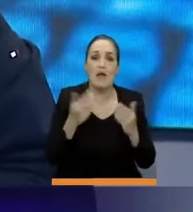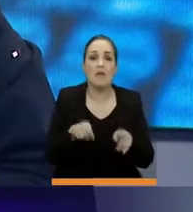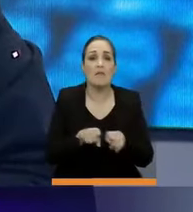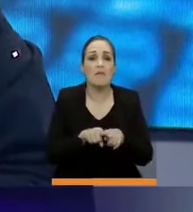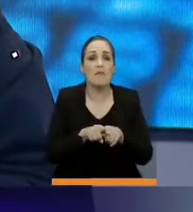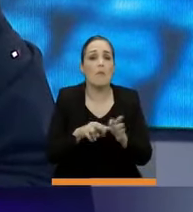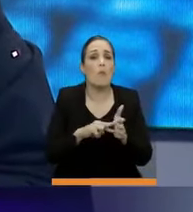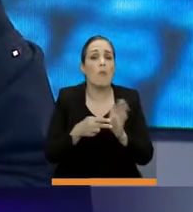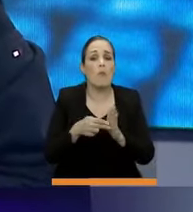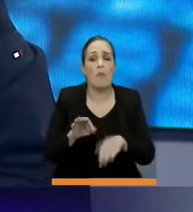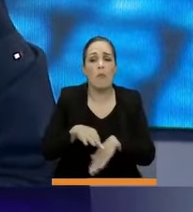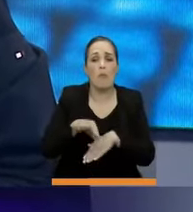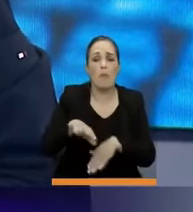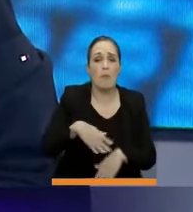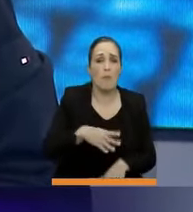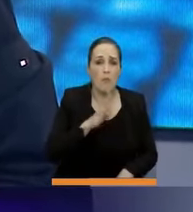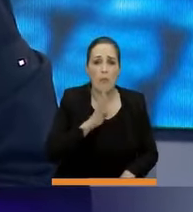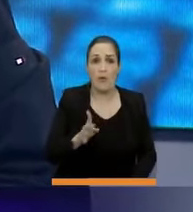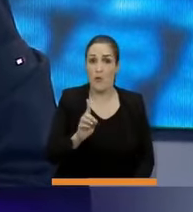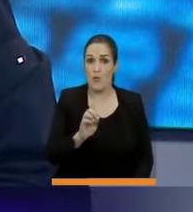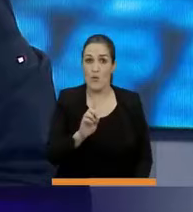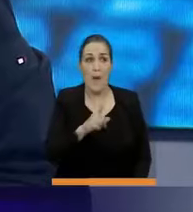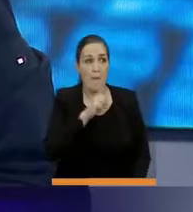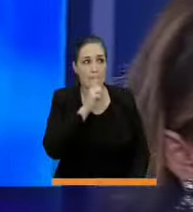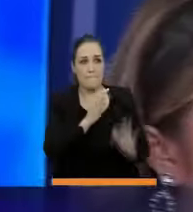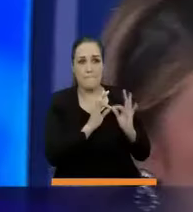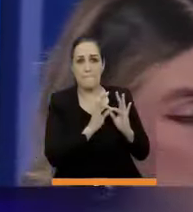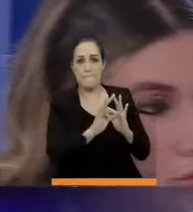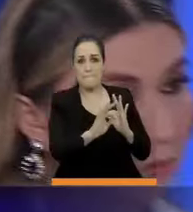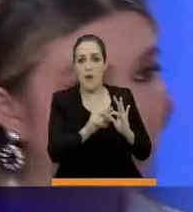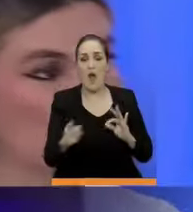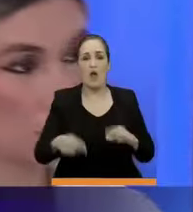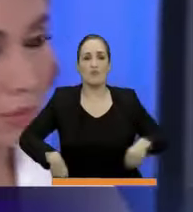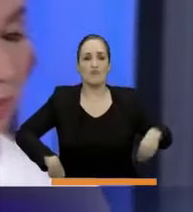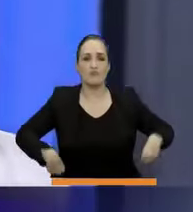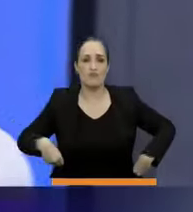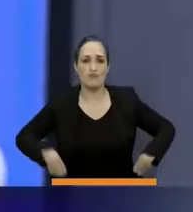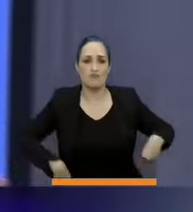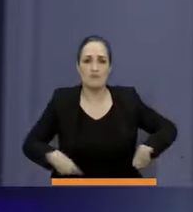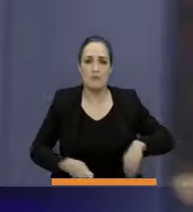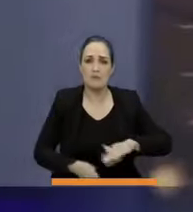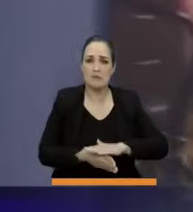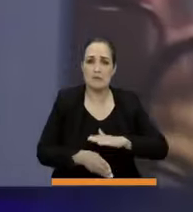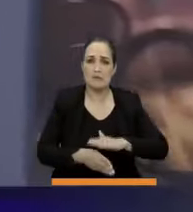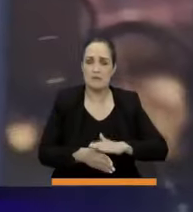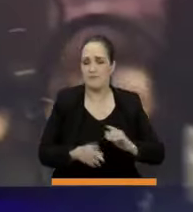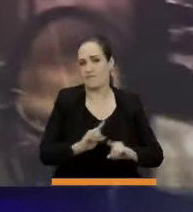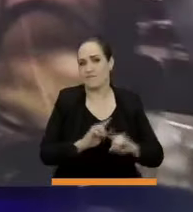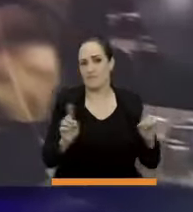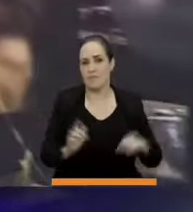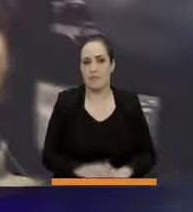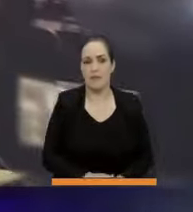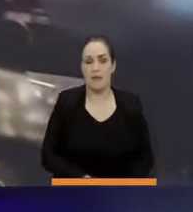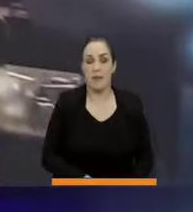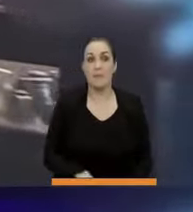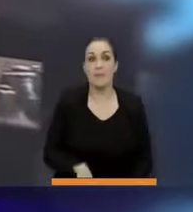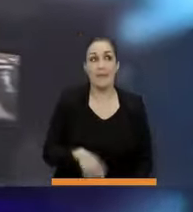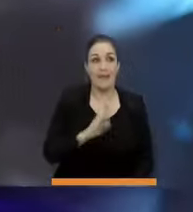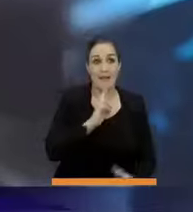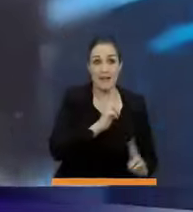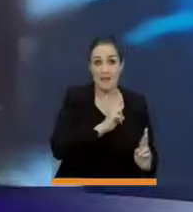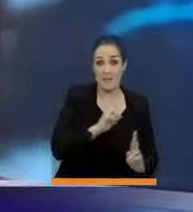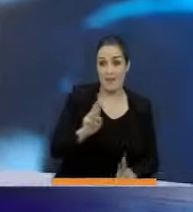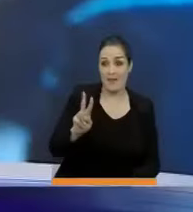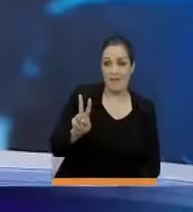cuando hay silencios como estos, que los corruptos sigan cabalgando de manera libre por todo Colombia. ¿Cuáles de esas 23 respuestas,